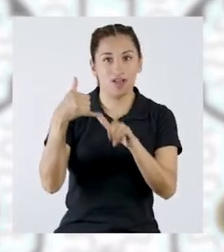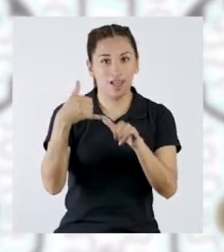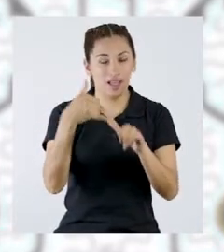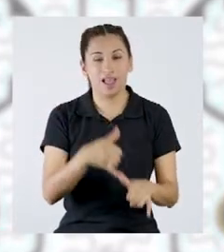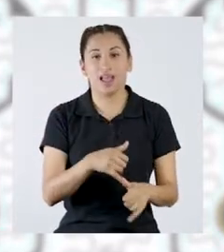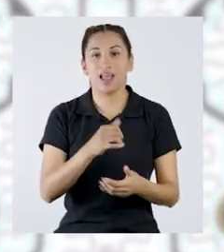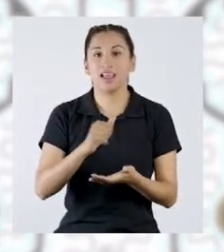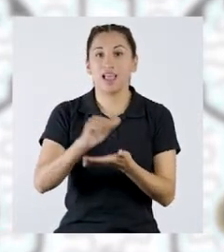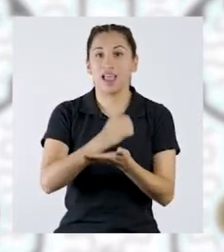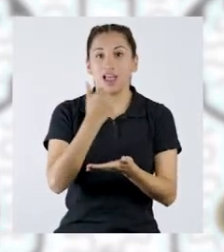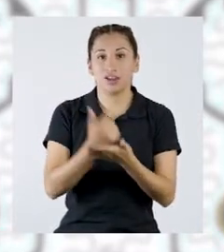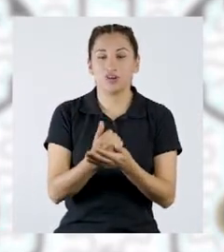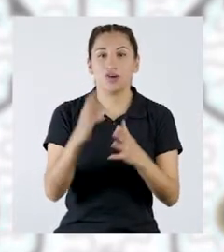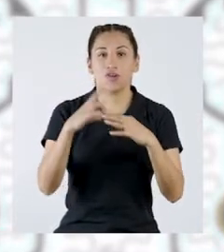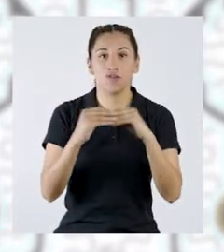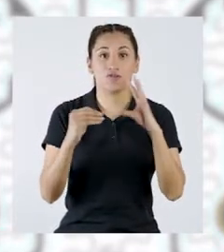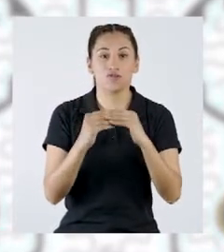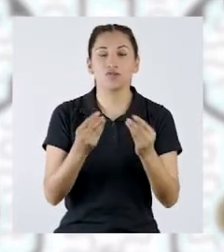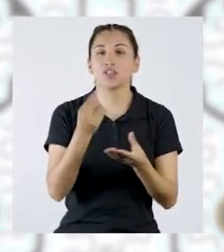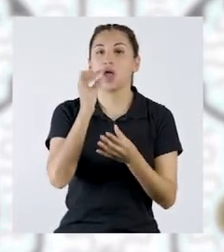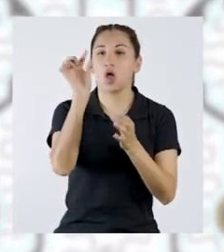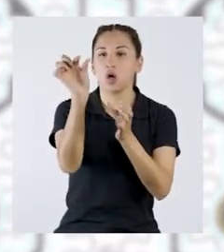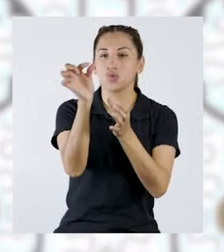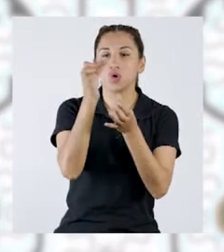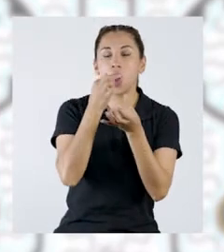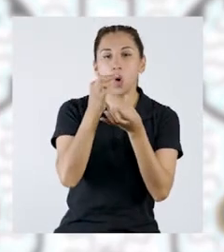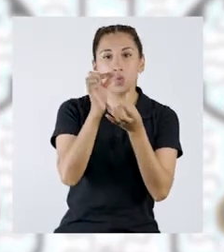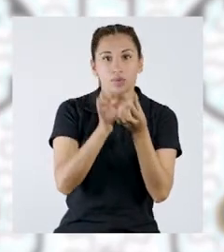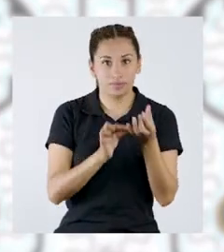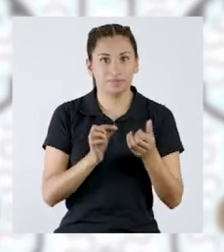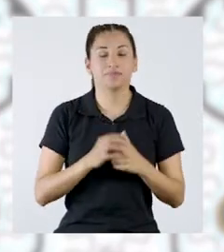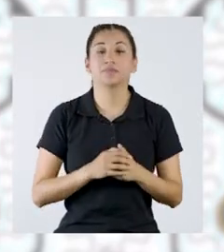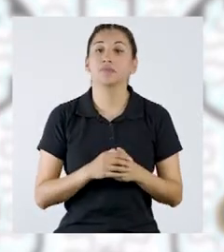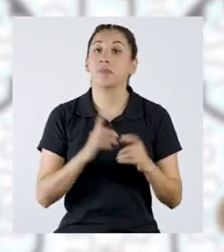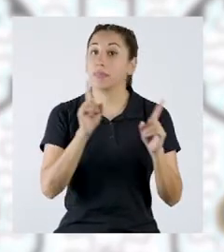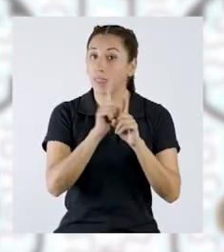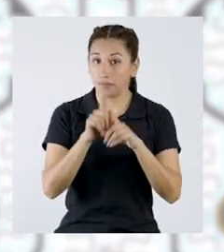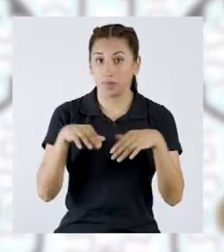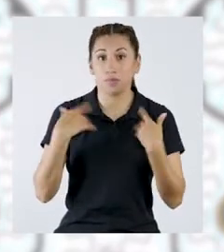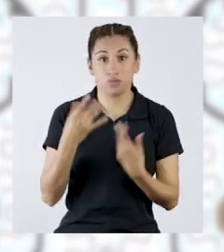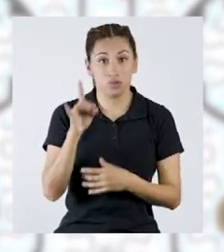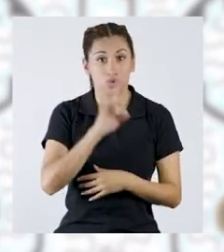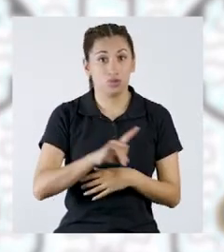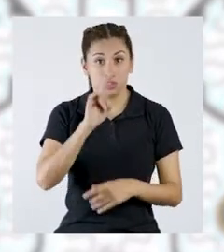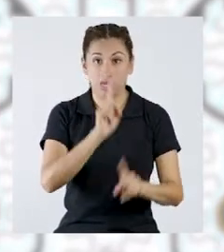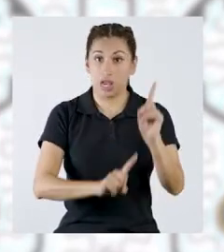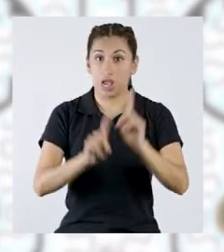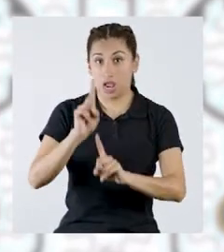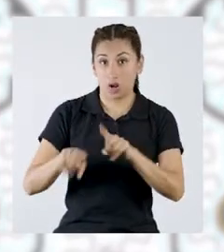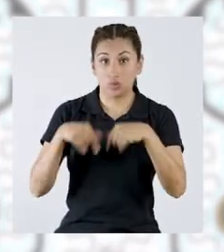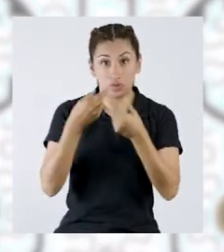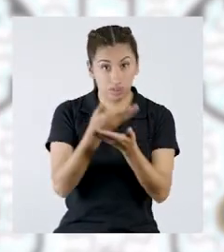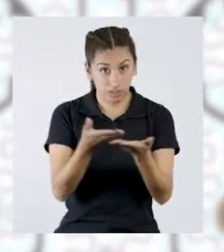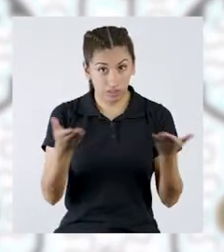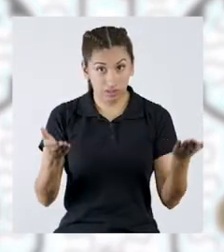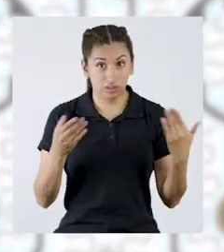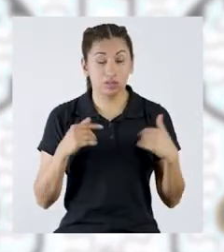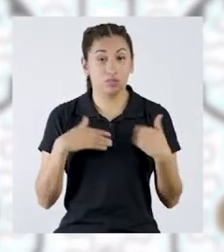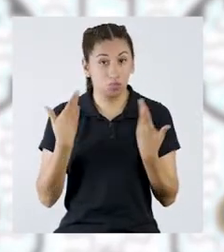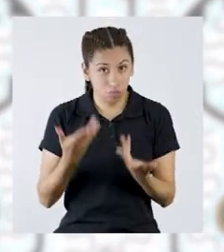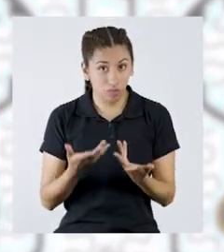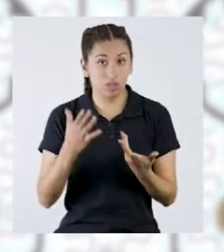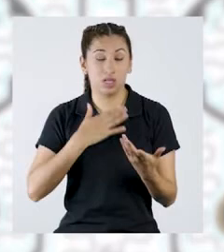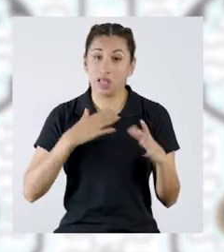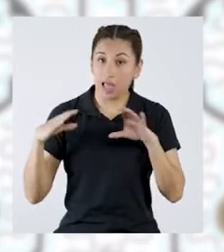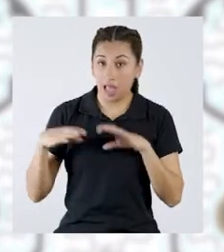de azúcar, arroz y frutales como uvas. Entonces, podría utilizar algunos de estos